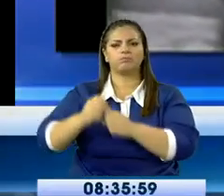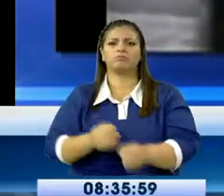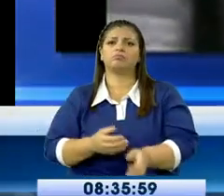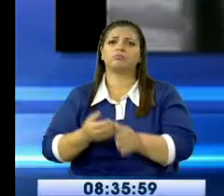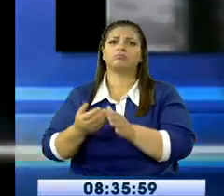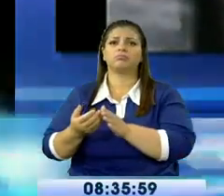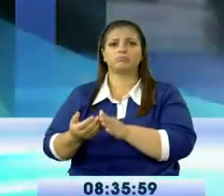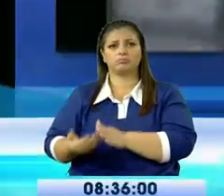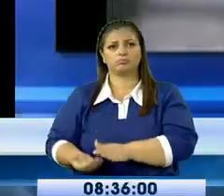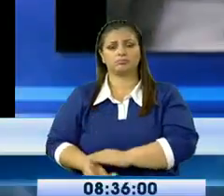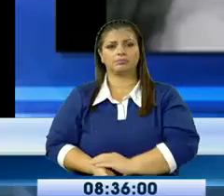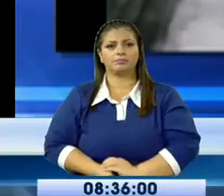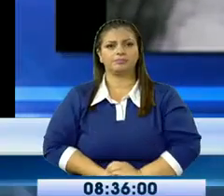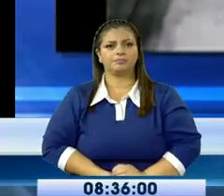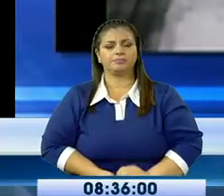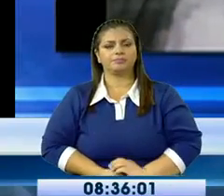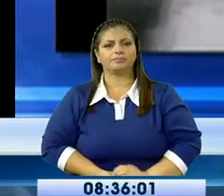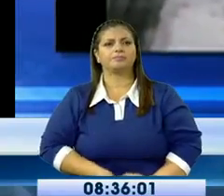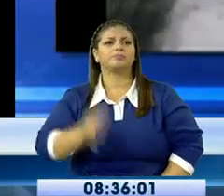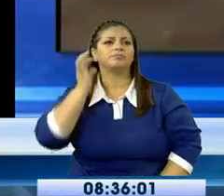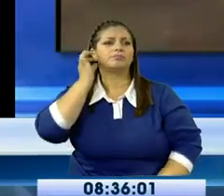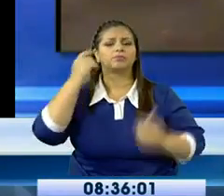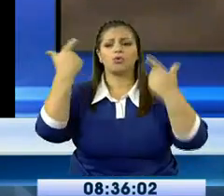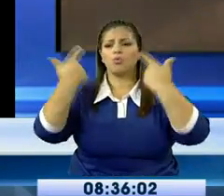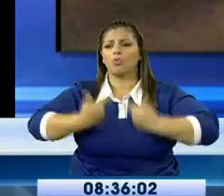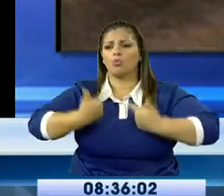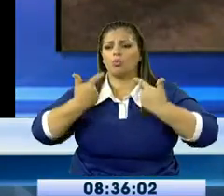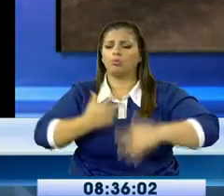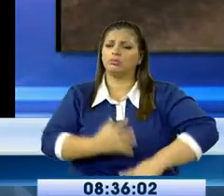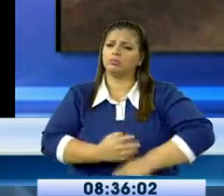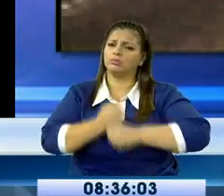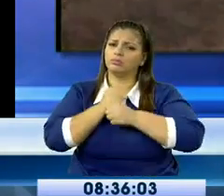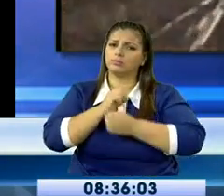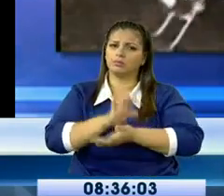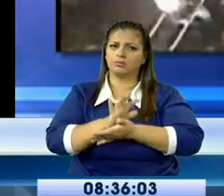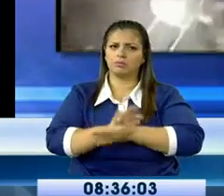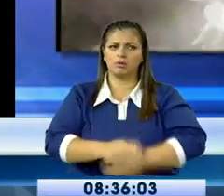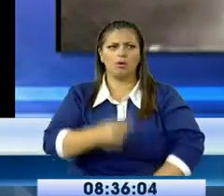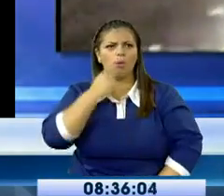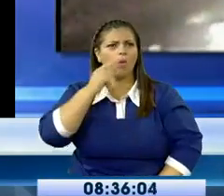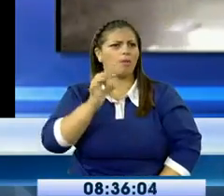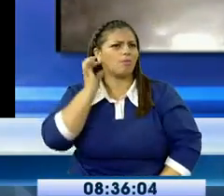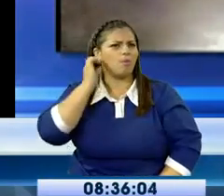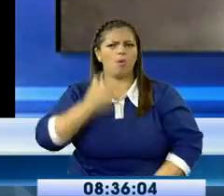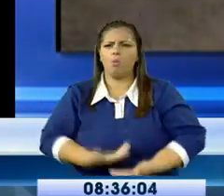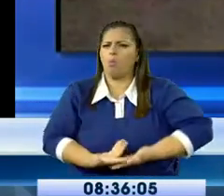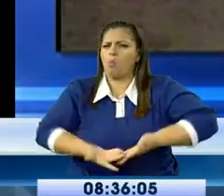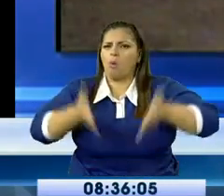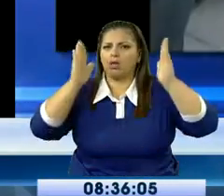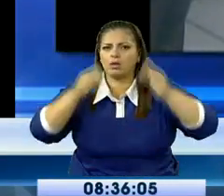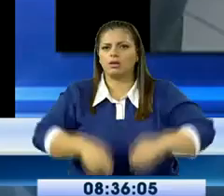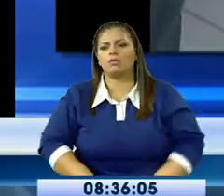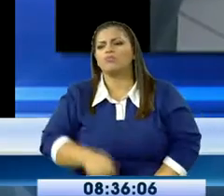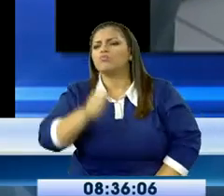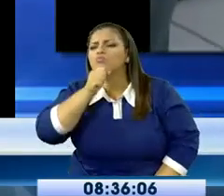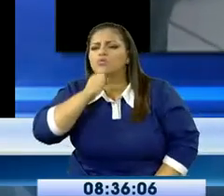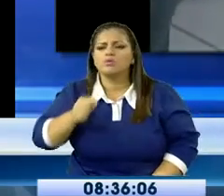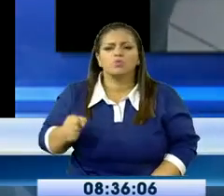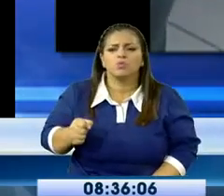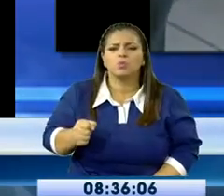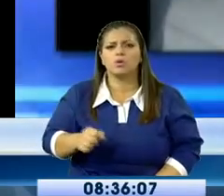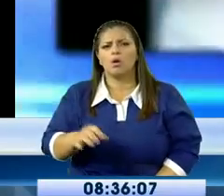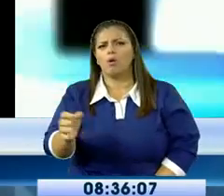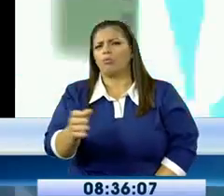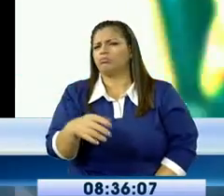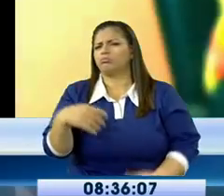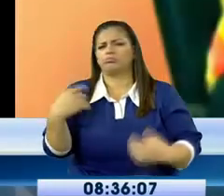necesitamos mucha seguridad. Creo que la inseguridad es de todos. Hombre, mujer, persona de la tercera edad, todos están inseguros y propensos a que